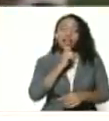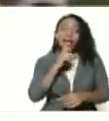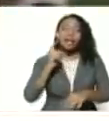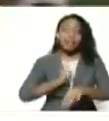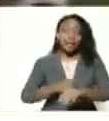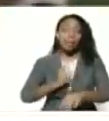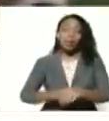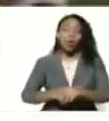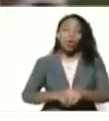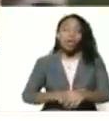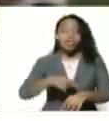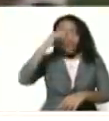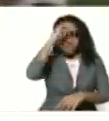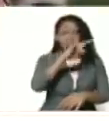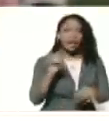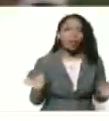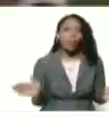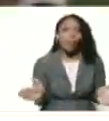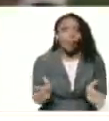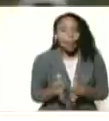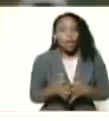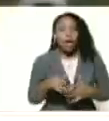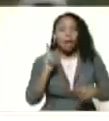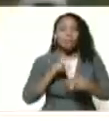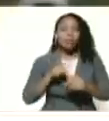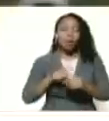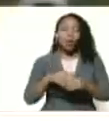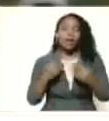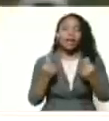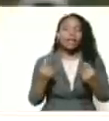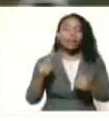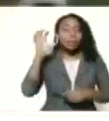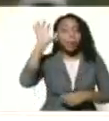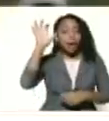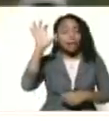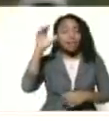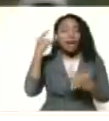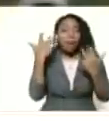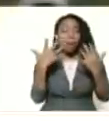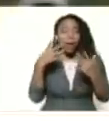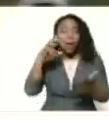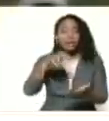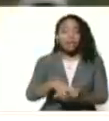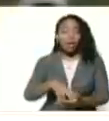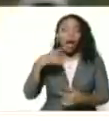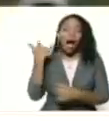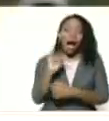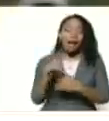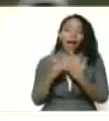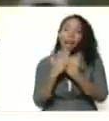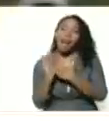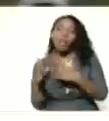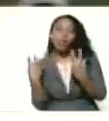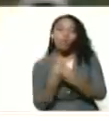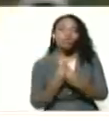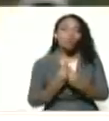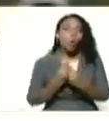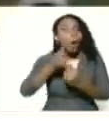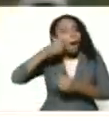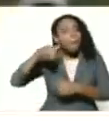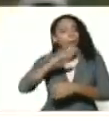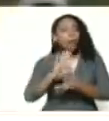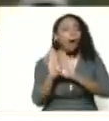de vacas flacas, también el petróleo, la riqueza del país y la mano del Estado está al lado del pueblo